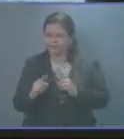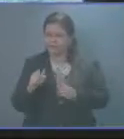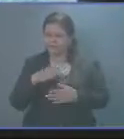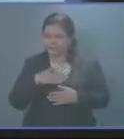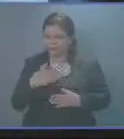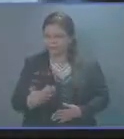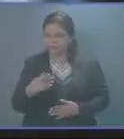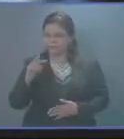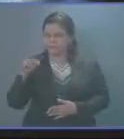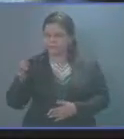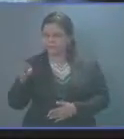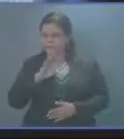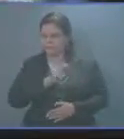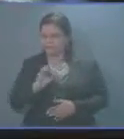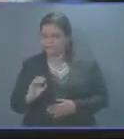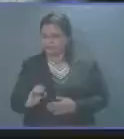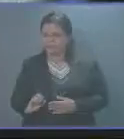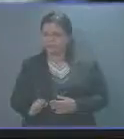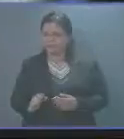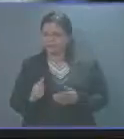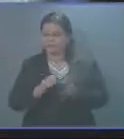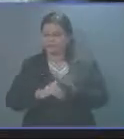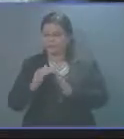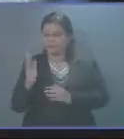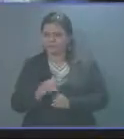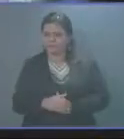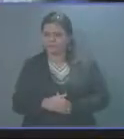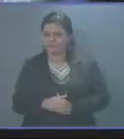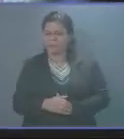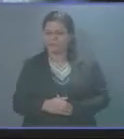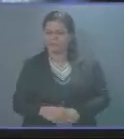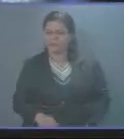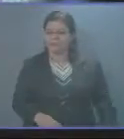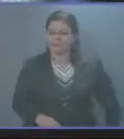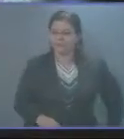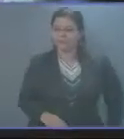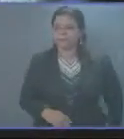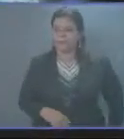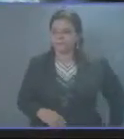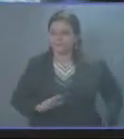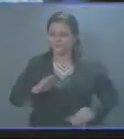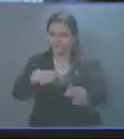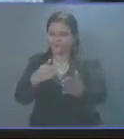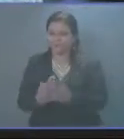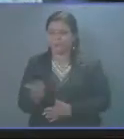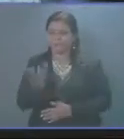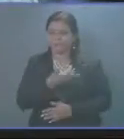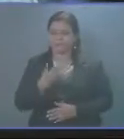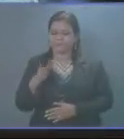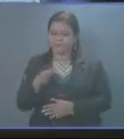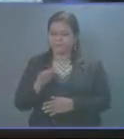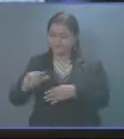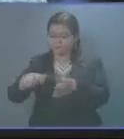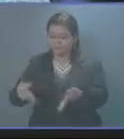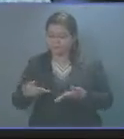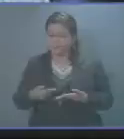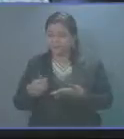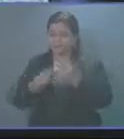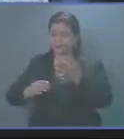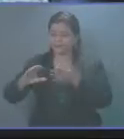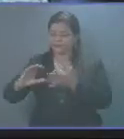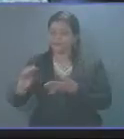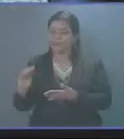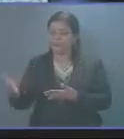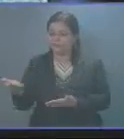noble amigo de El Salvador. Por tanto, en uso de sus facultades constitucionales y